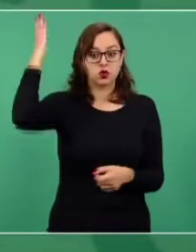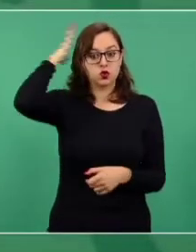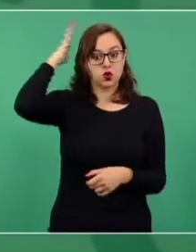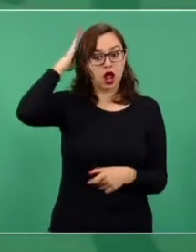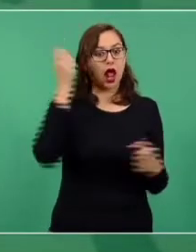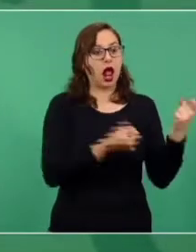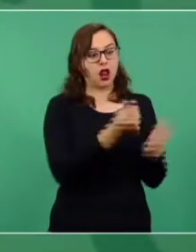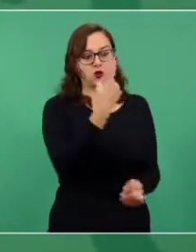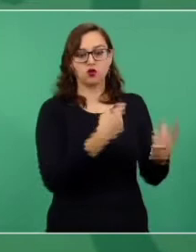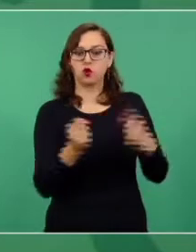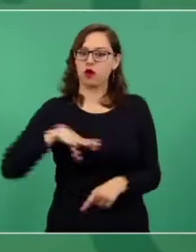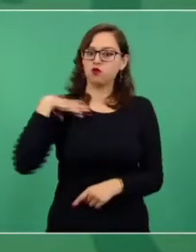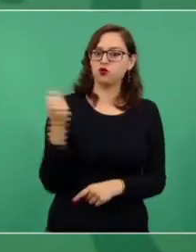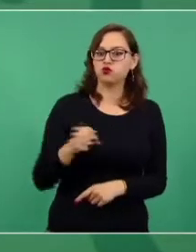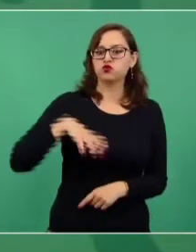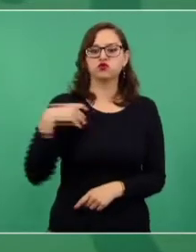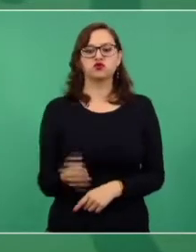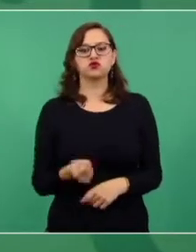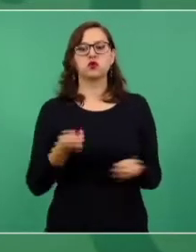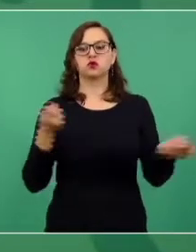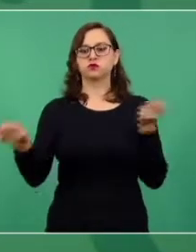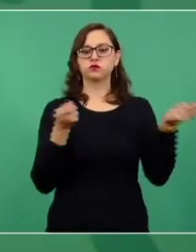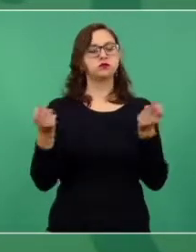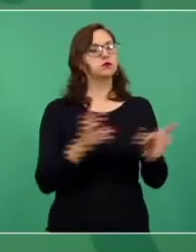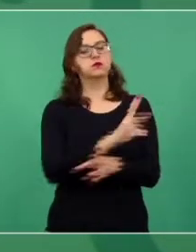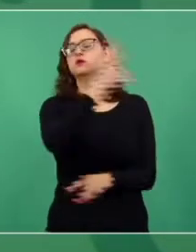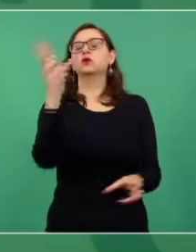universidades. Ellos ponen a los rectores.